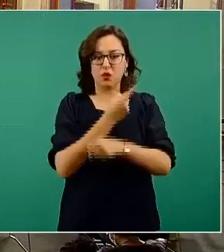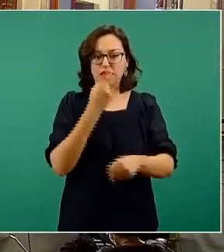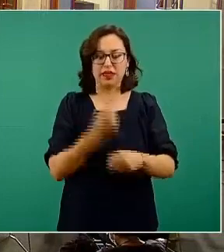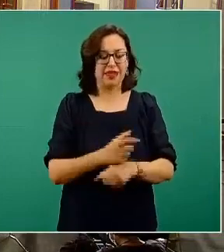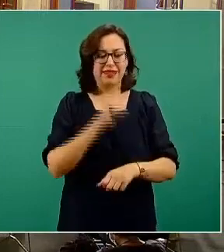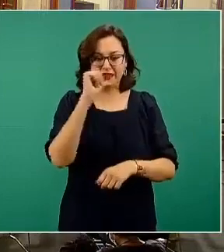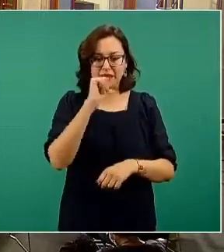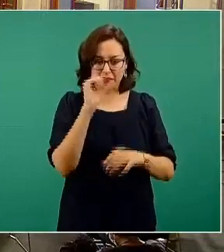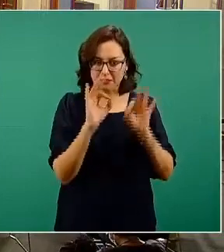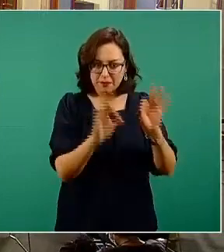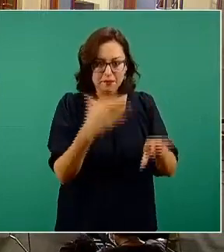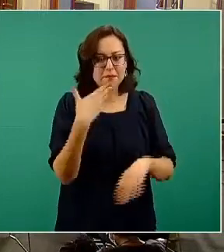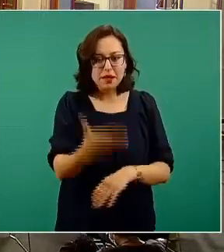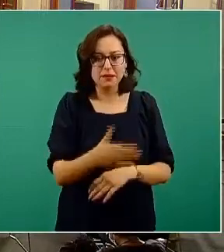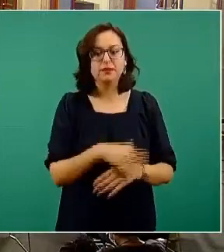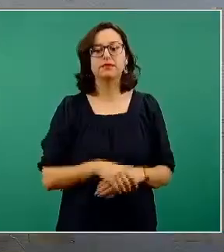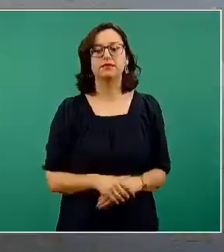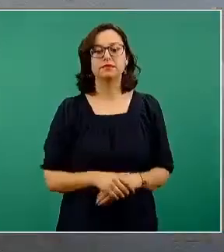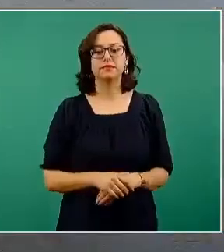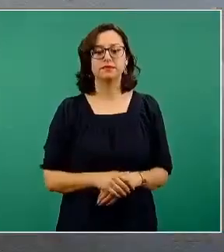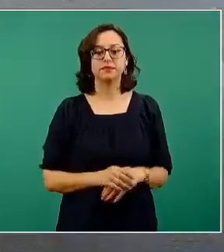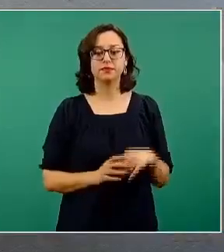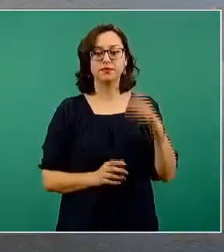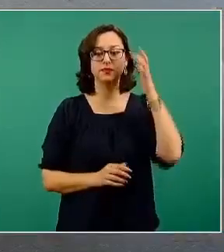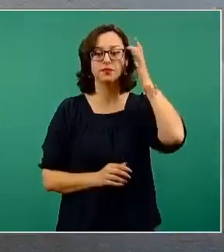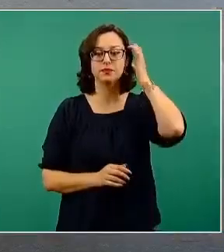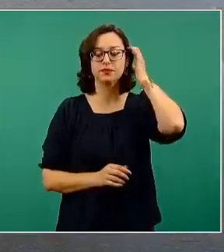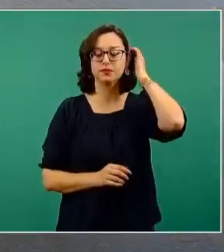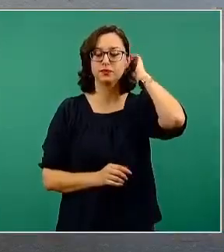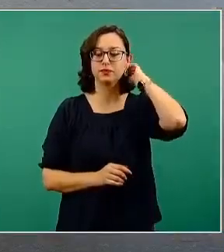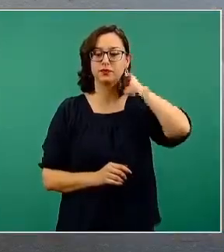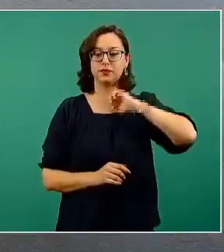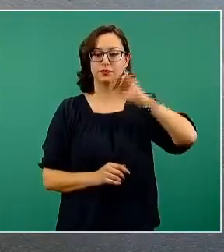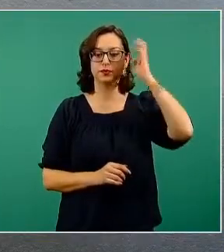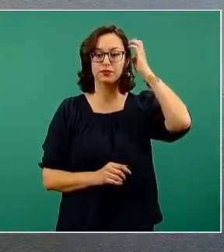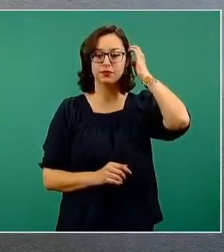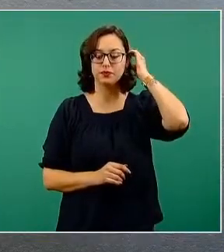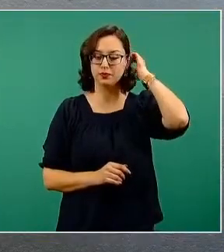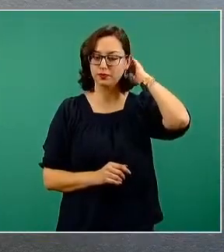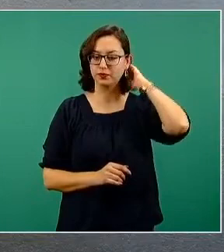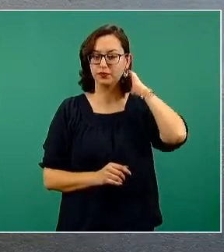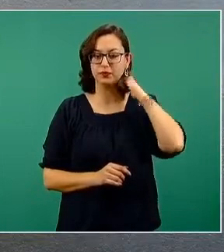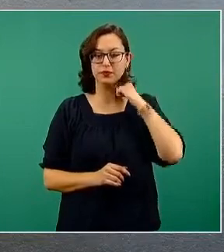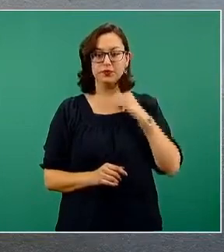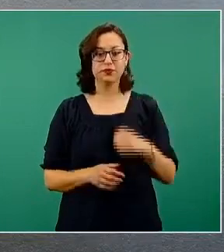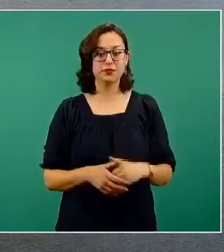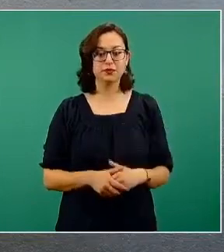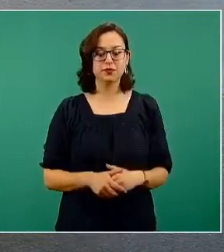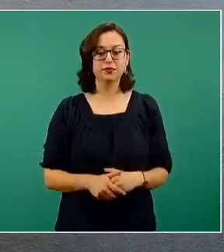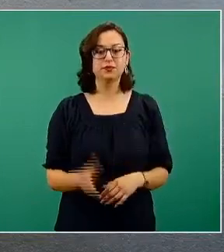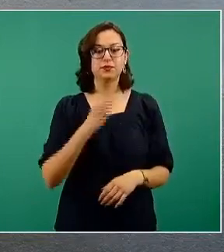A ver, aquí ahora sí, y vamos turnando. Trataré de ser breve en mis respuestas.